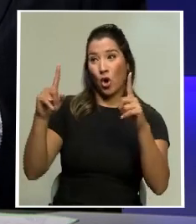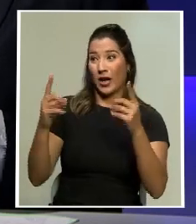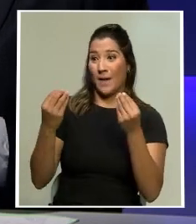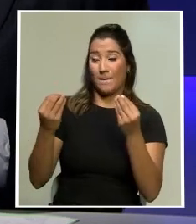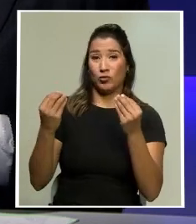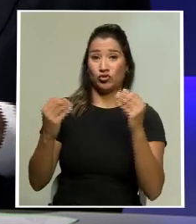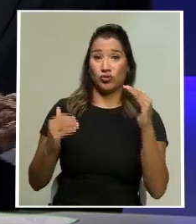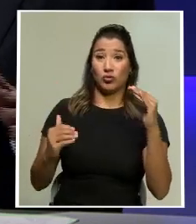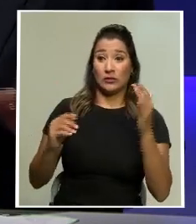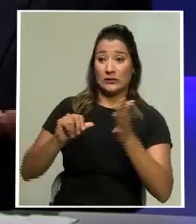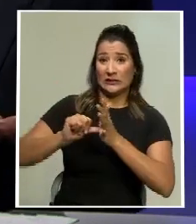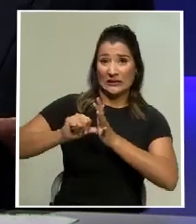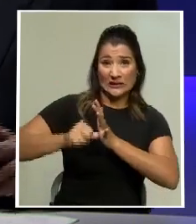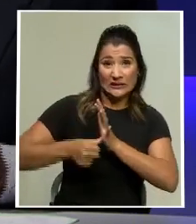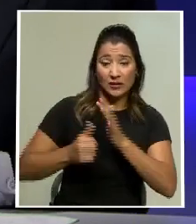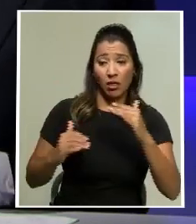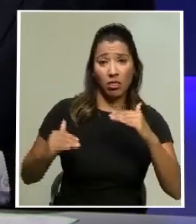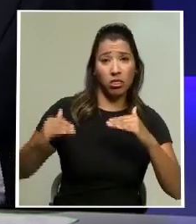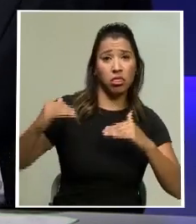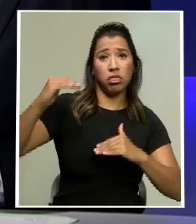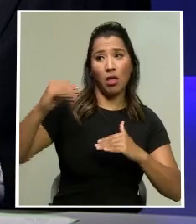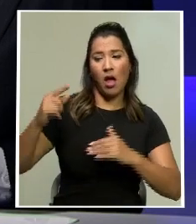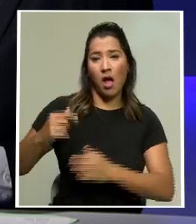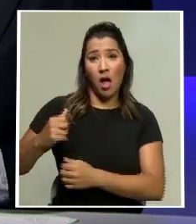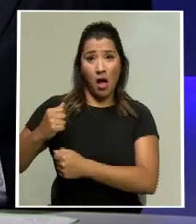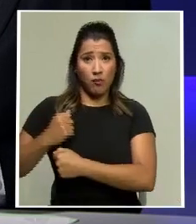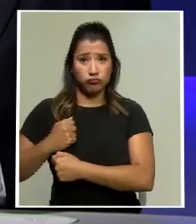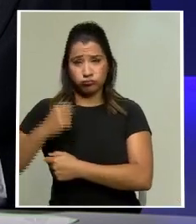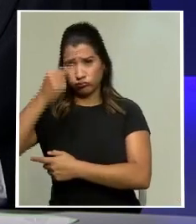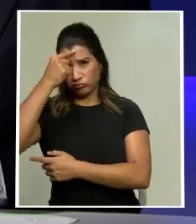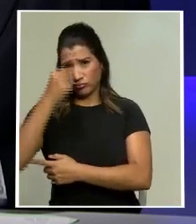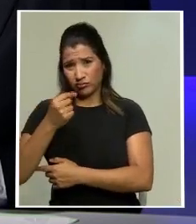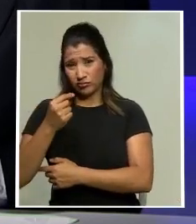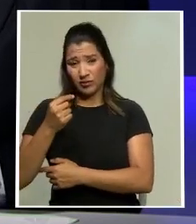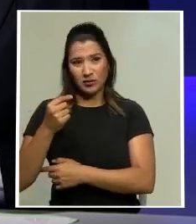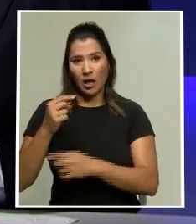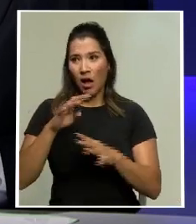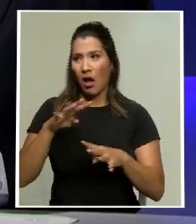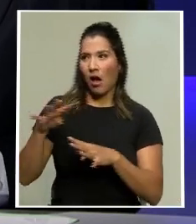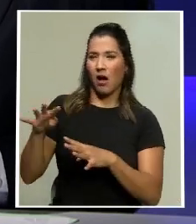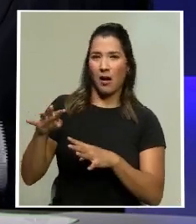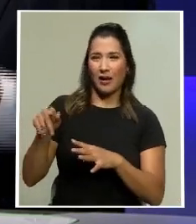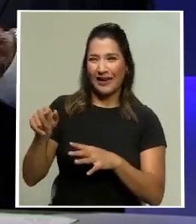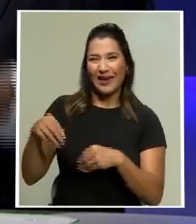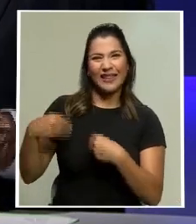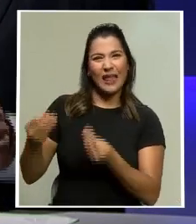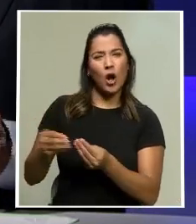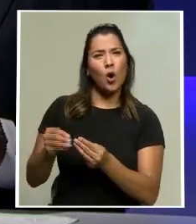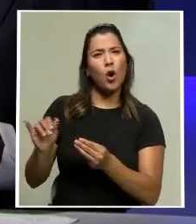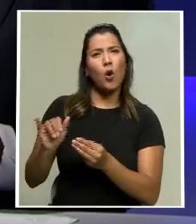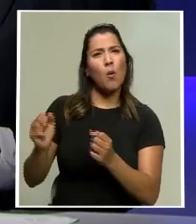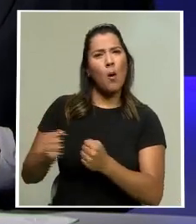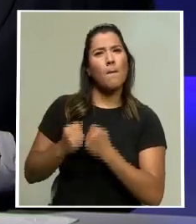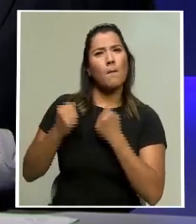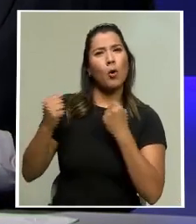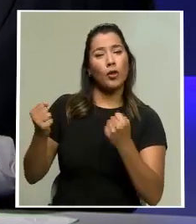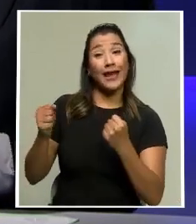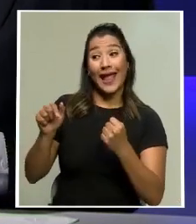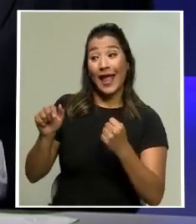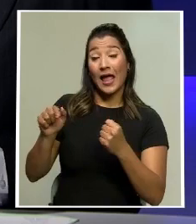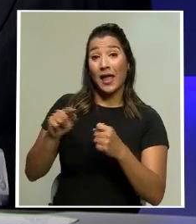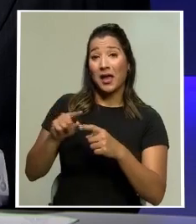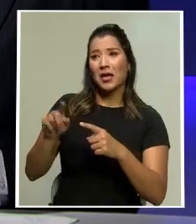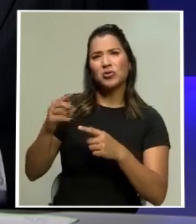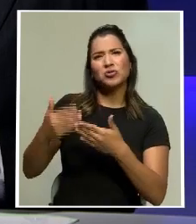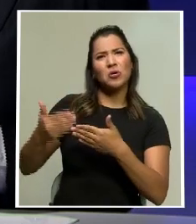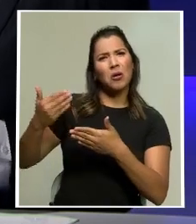que habían estado durante el periodo anterior, los 2 periodos anteriores, muy respetuosos de los acuerdos de